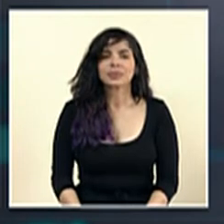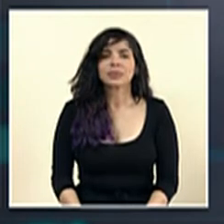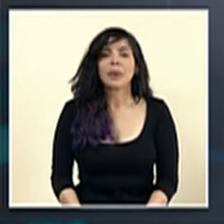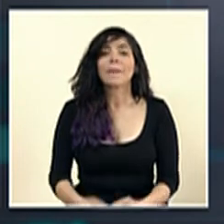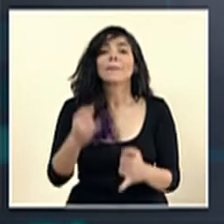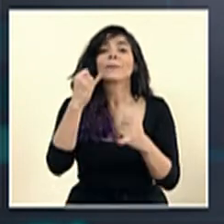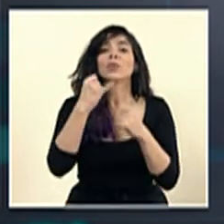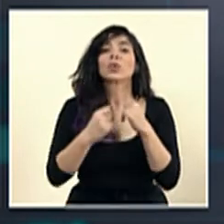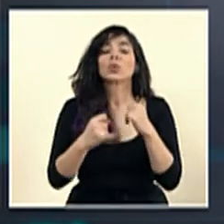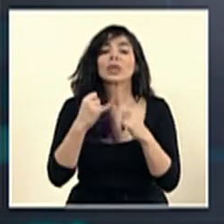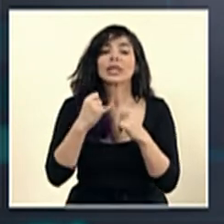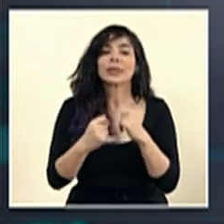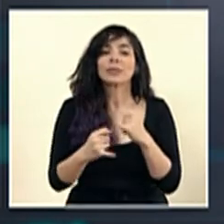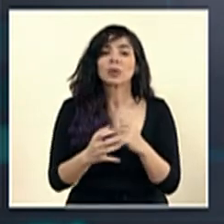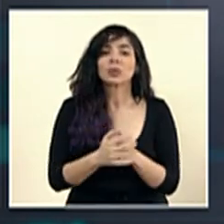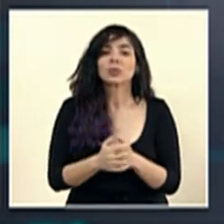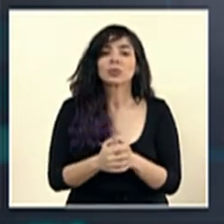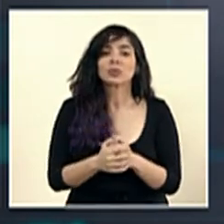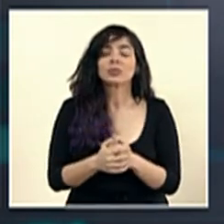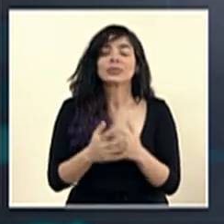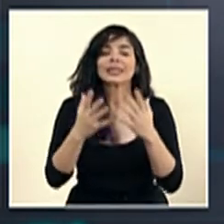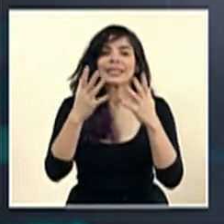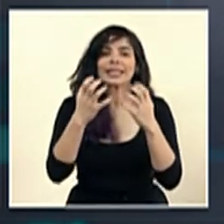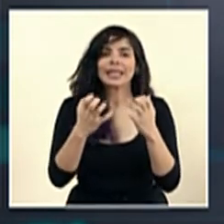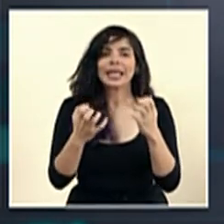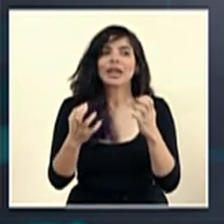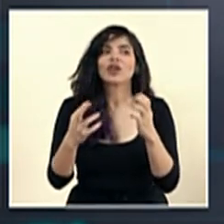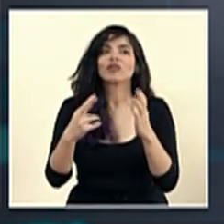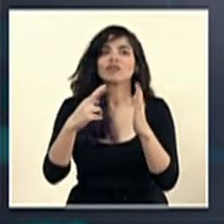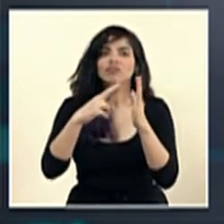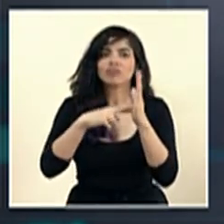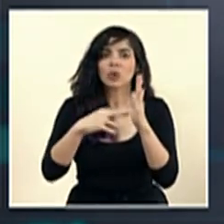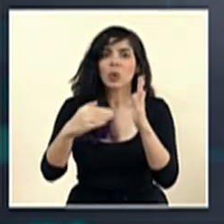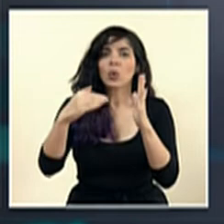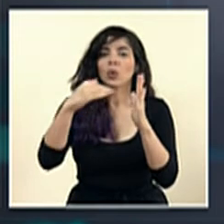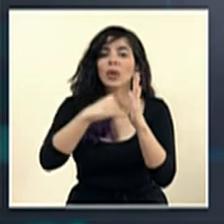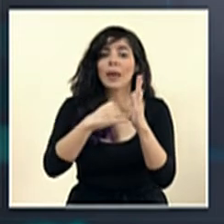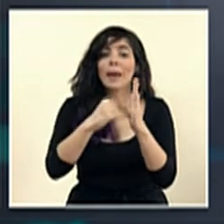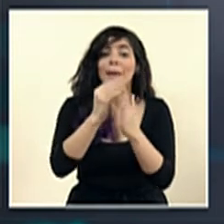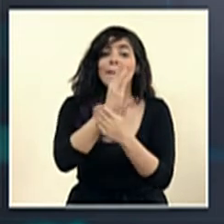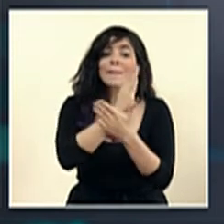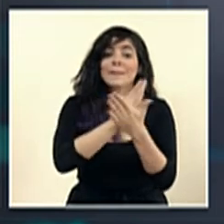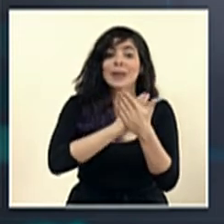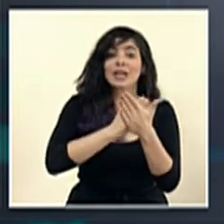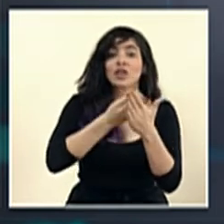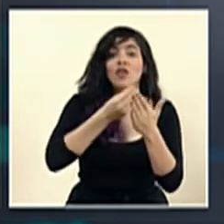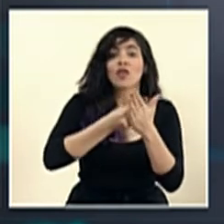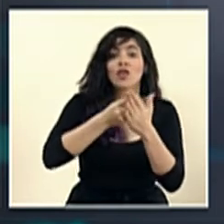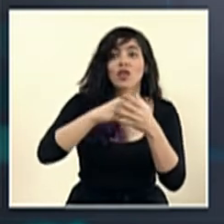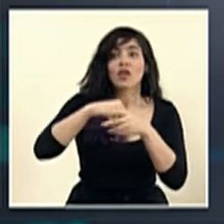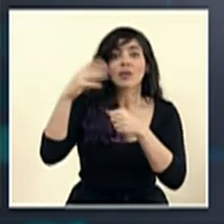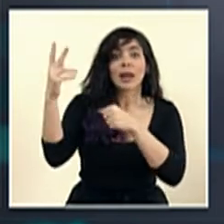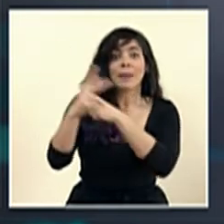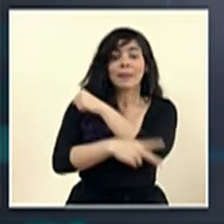Por último, quiero recalcar más bien que parte del financiamiento externo